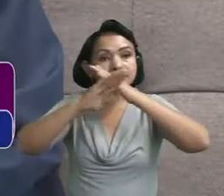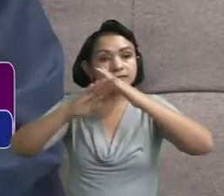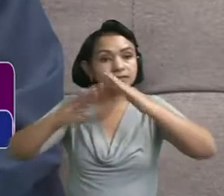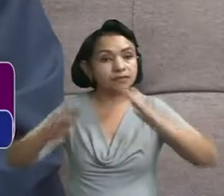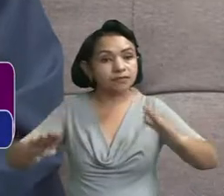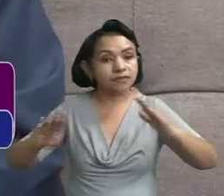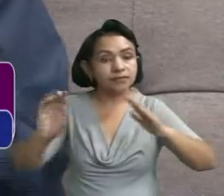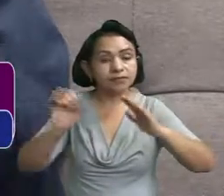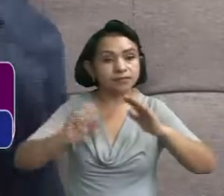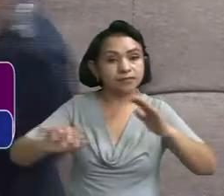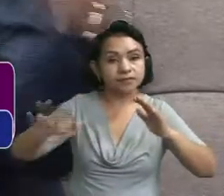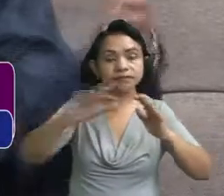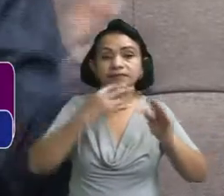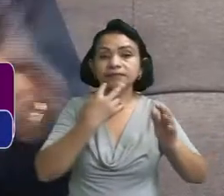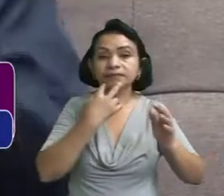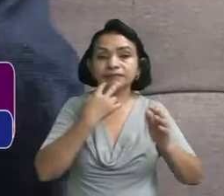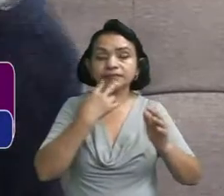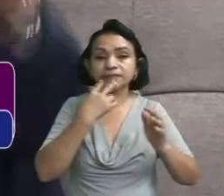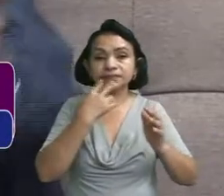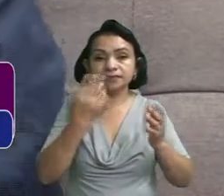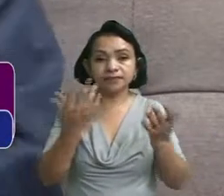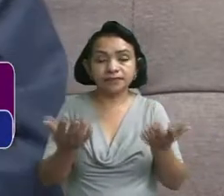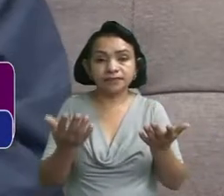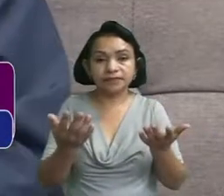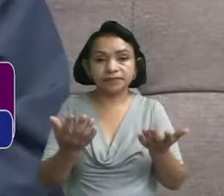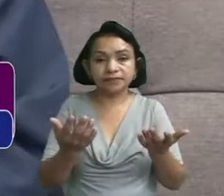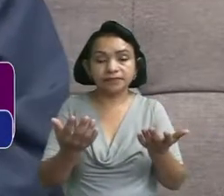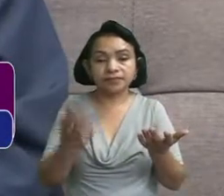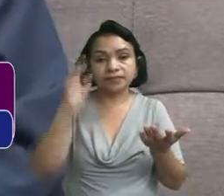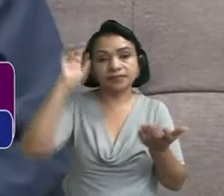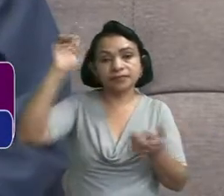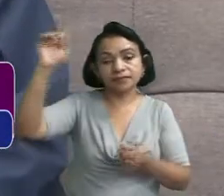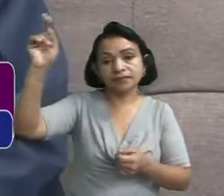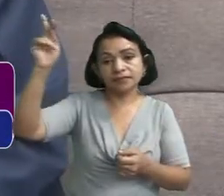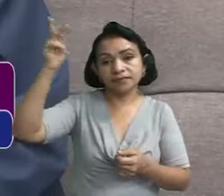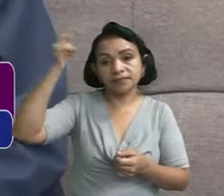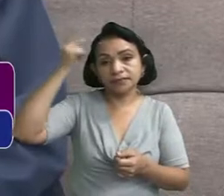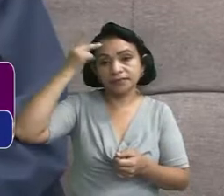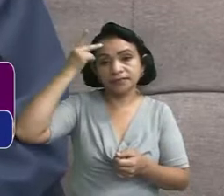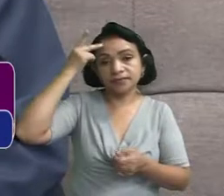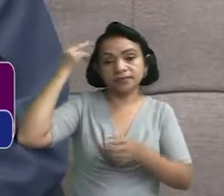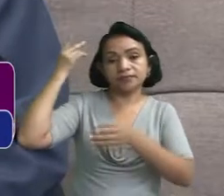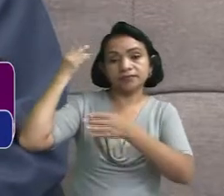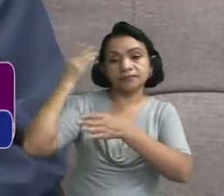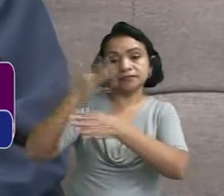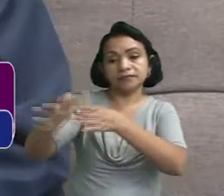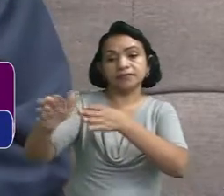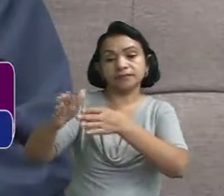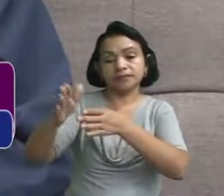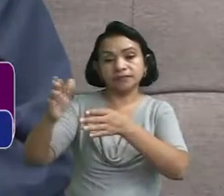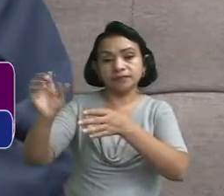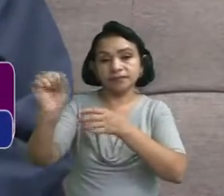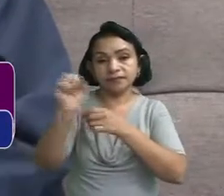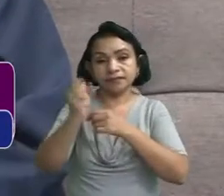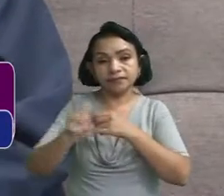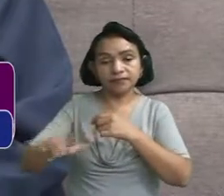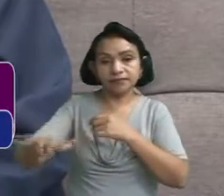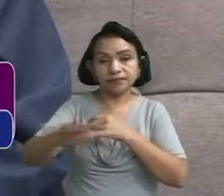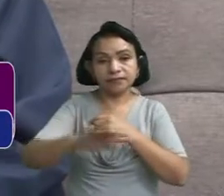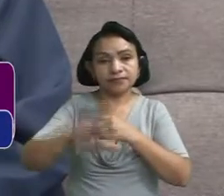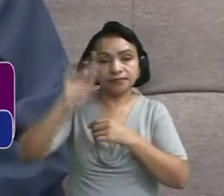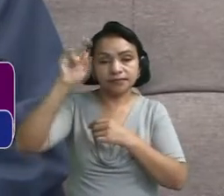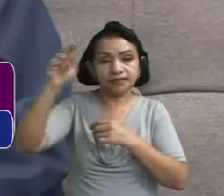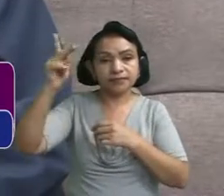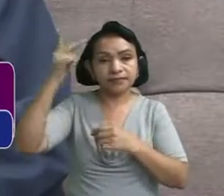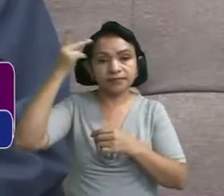en el periodo neoliberal, porque efectivamente también hubo toda una política de exclusión, ¿verdad? Contra las fuerzas sociales y